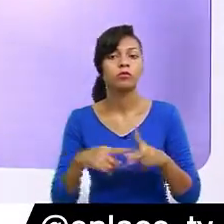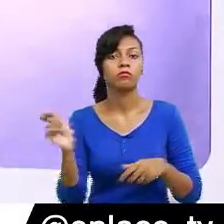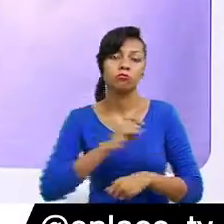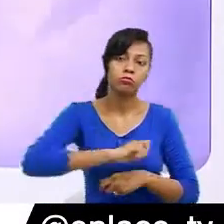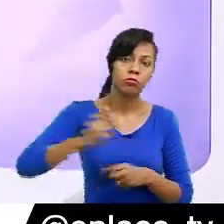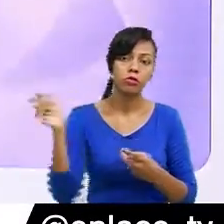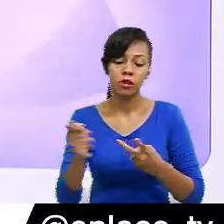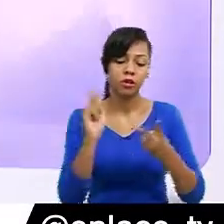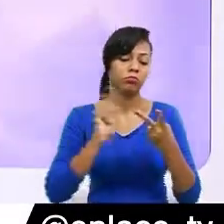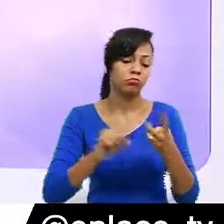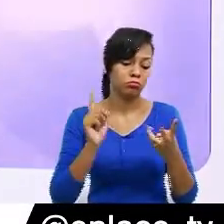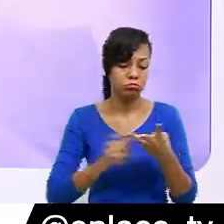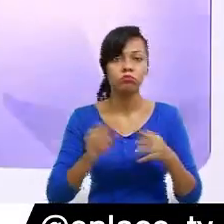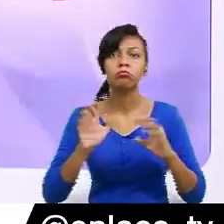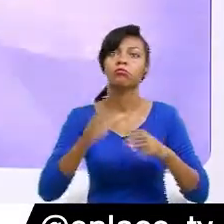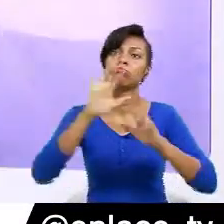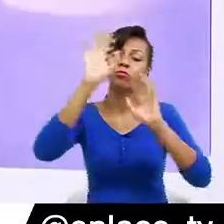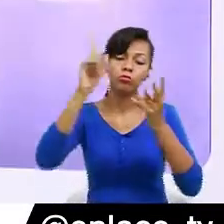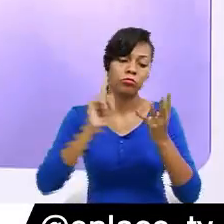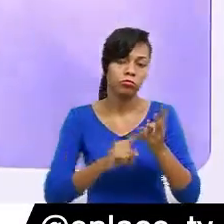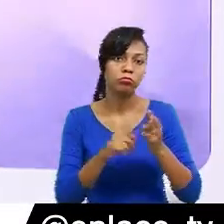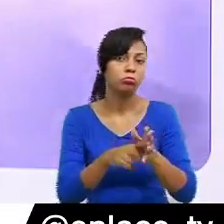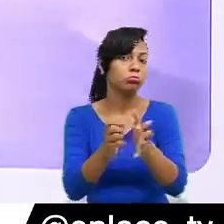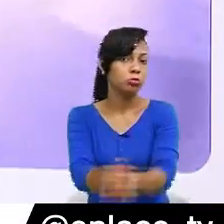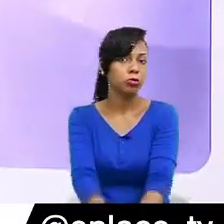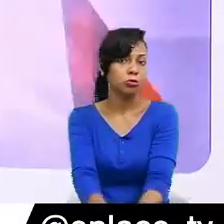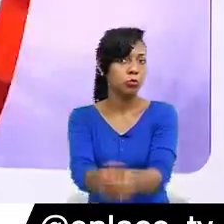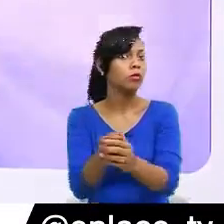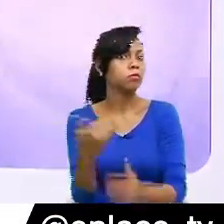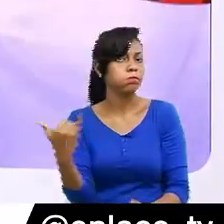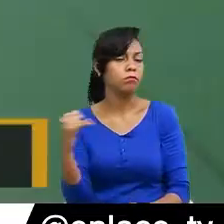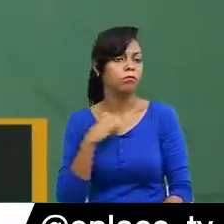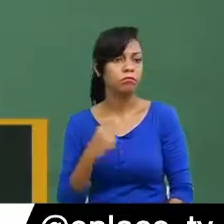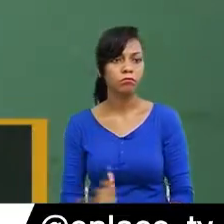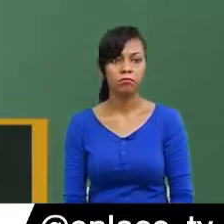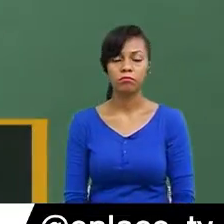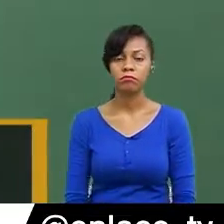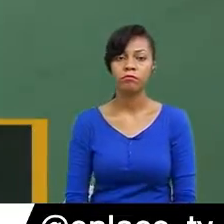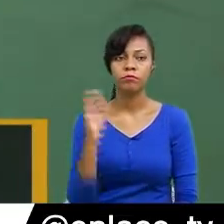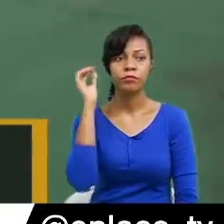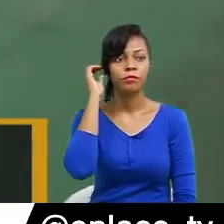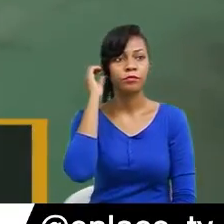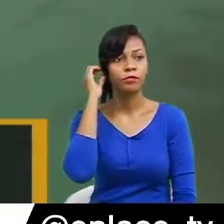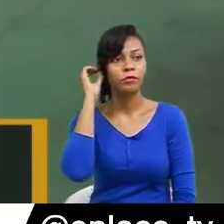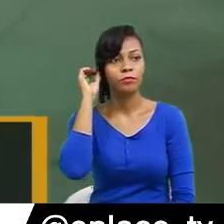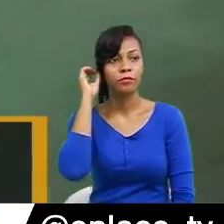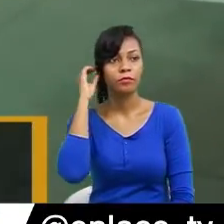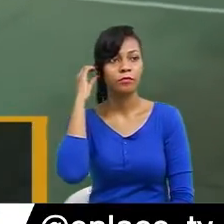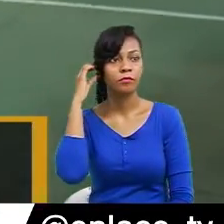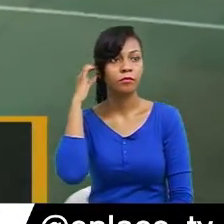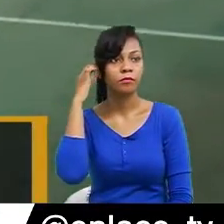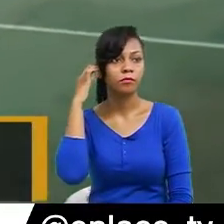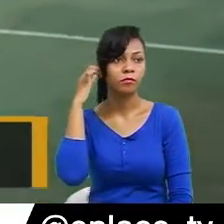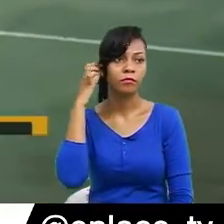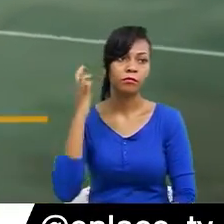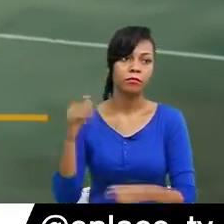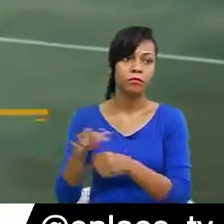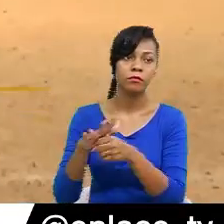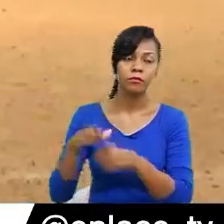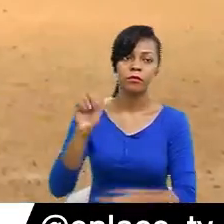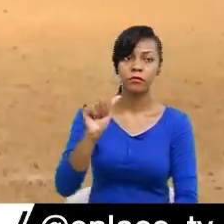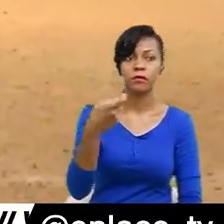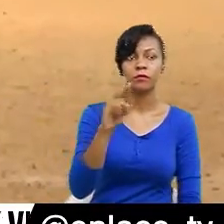En fin, toda una alternativa allí en la Comuna 2 de Barranca Bermeja. El barrio Aguas Claras, ubicado en la Comuna 2 de la ciudad, cuenta con un